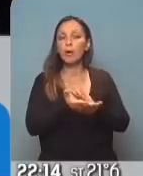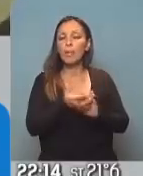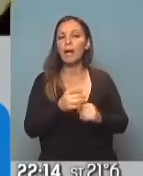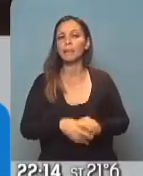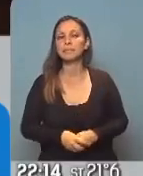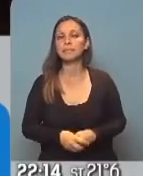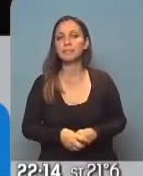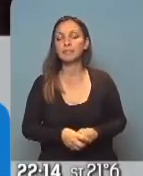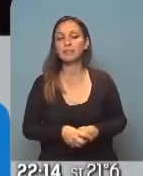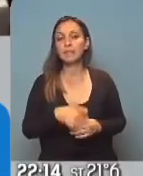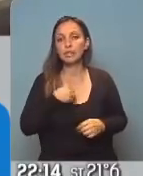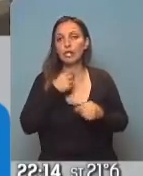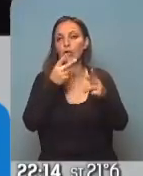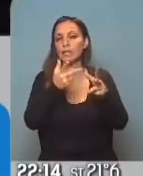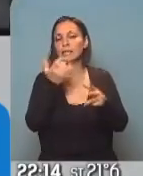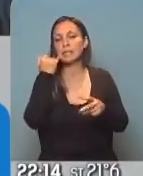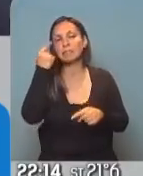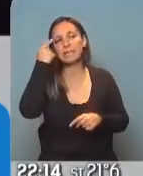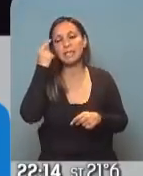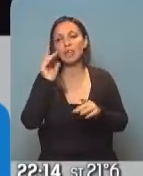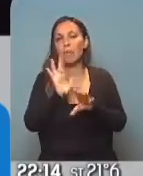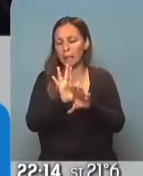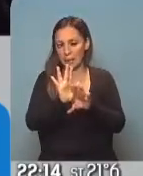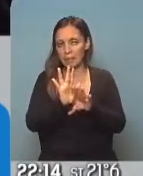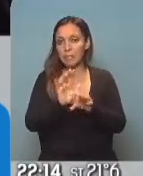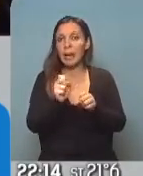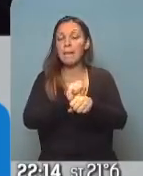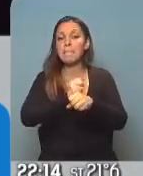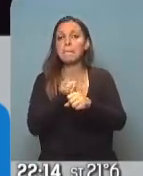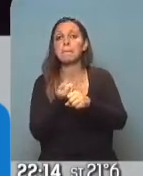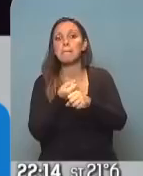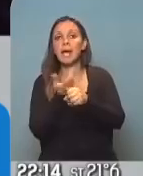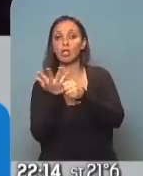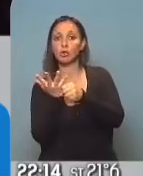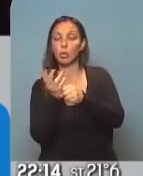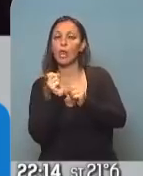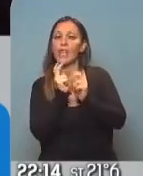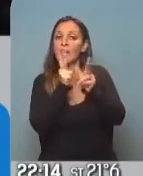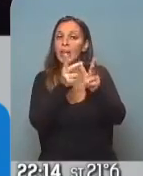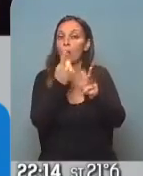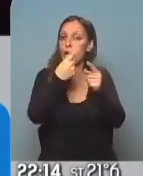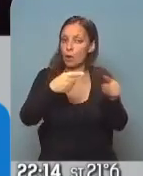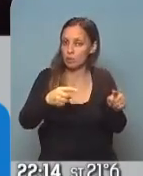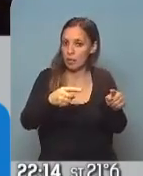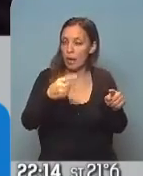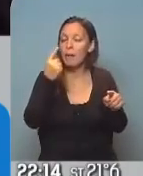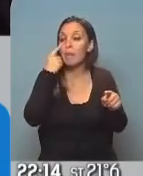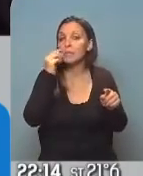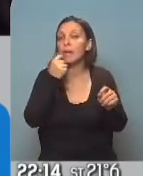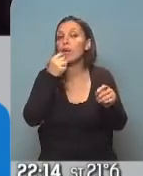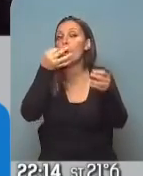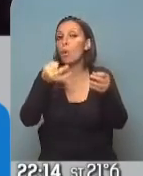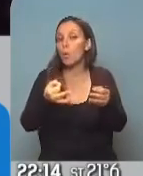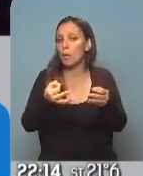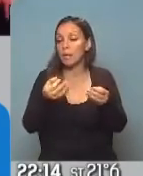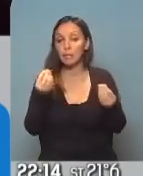que, yendo ya al plano, o sea, a ver, en el Mercosur se ha dicho una cosa y hay que ver cómo se concreta. ¿Por qué?